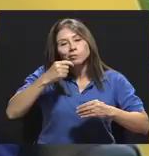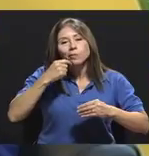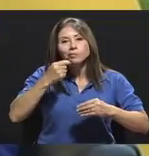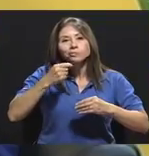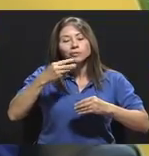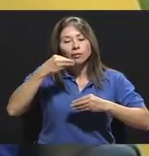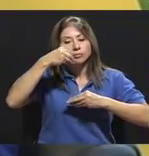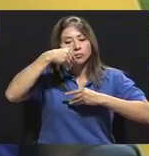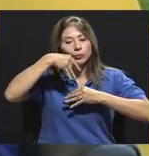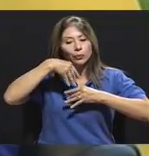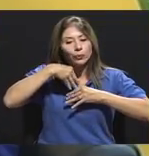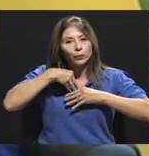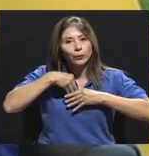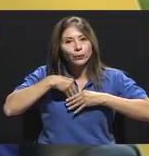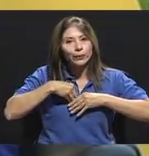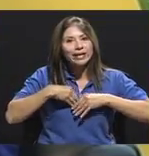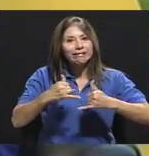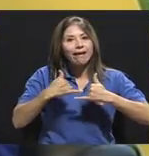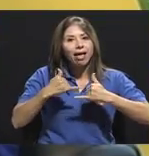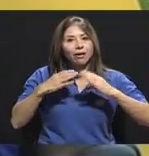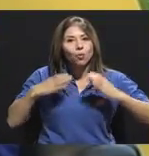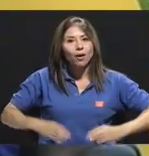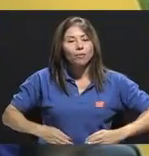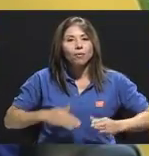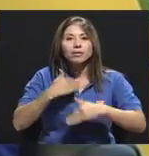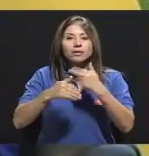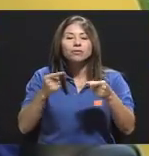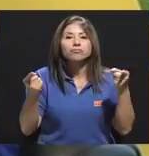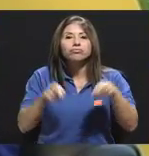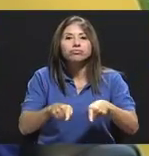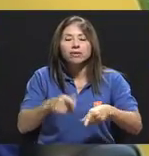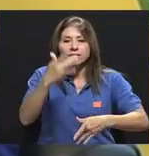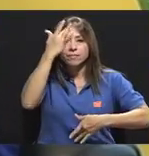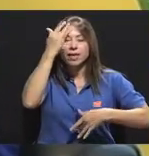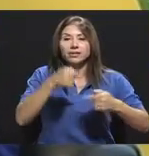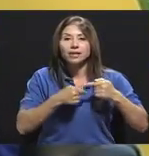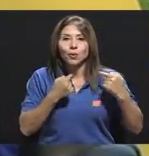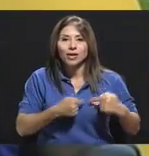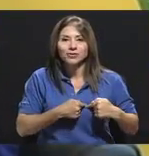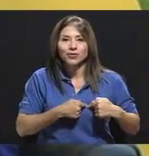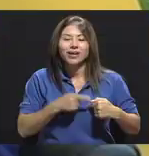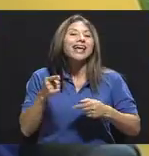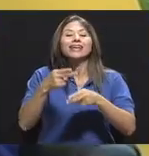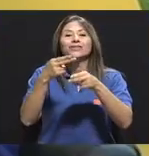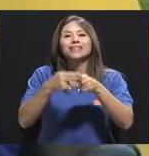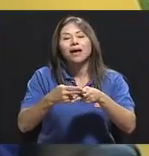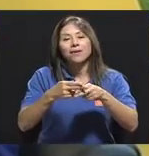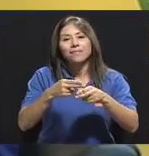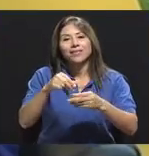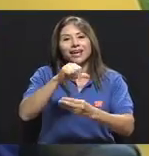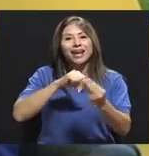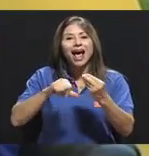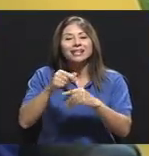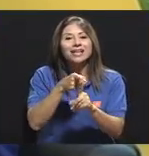paredes de las arterias y donde vienen las enfermedades del corazón verdad eso es a lo que usualmente le llamamos las grasas de origen animal el queso amarillo